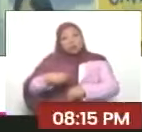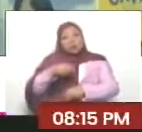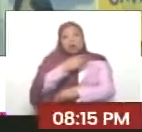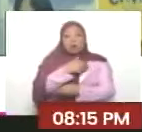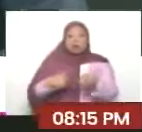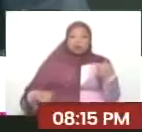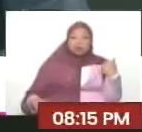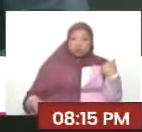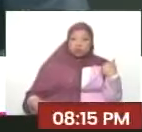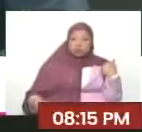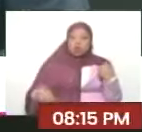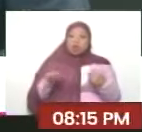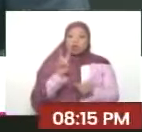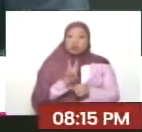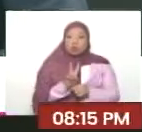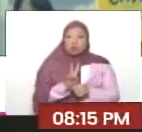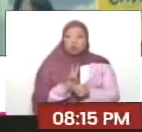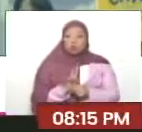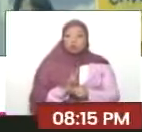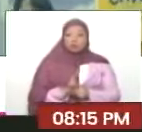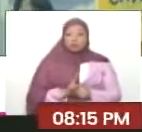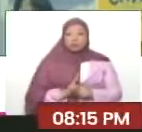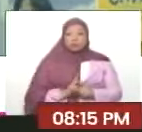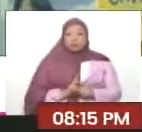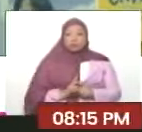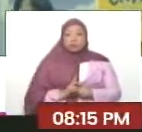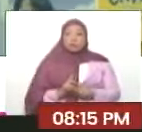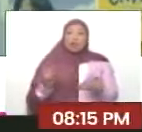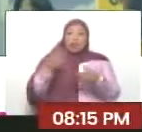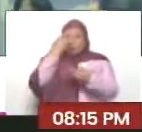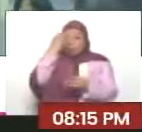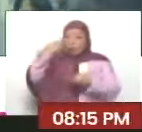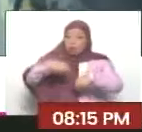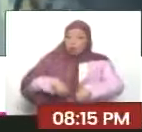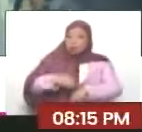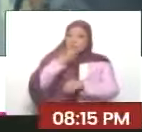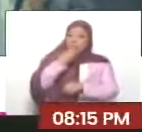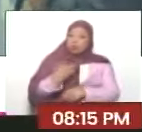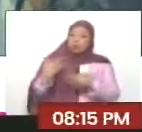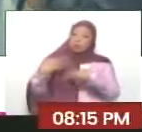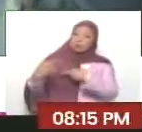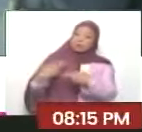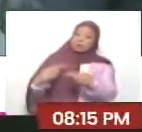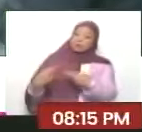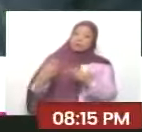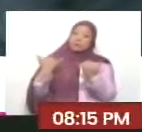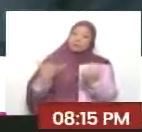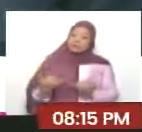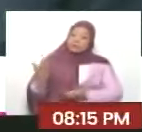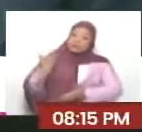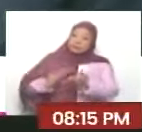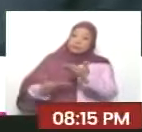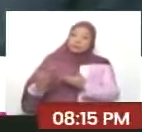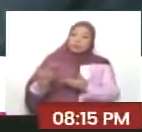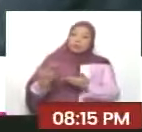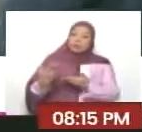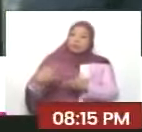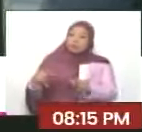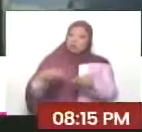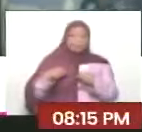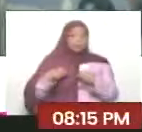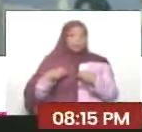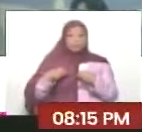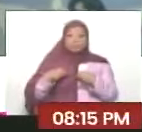una vez, sino en par de ocasiones, y hay grandes acuerdos, oficinas, intercambios, ellos negaron